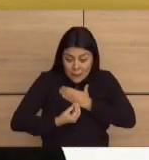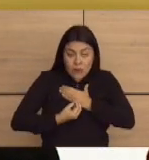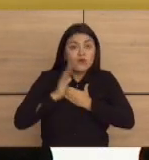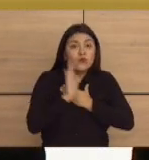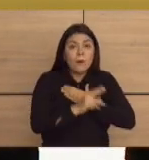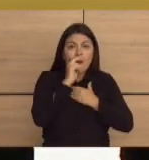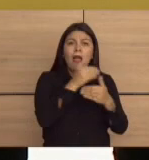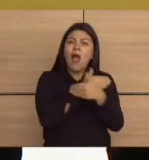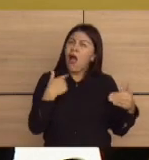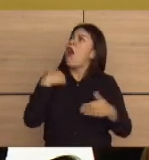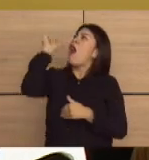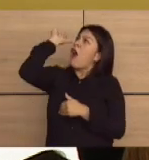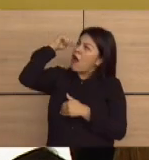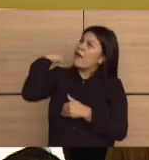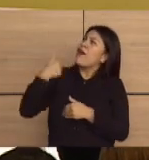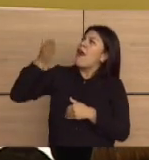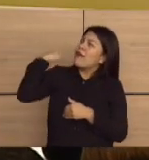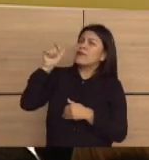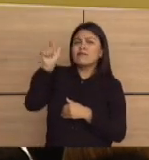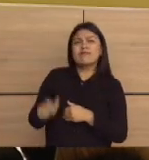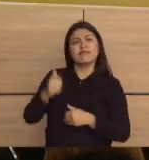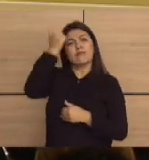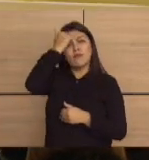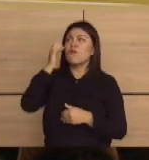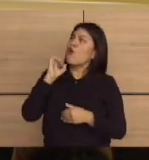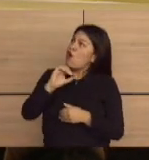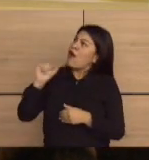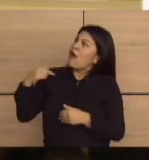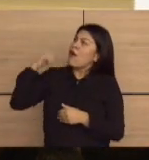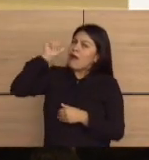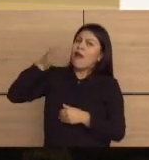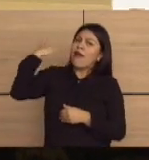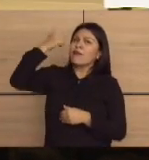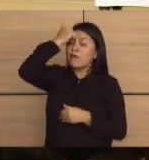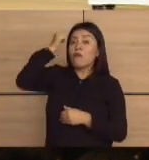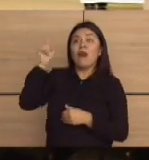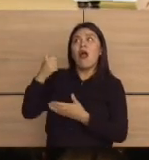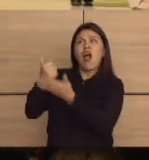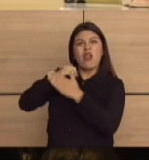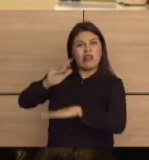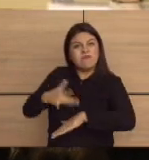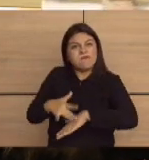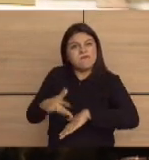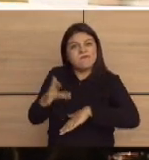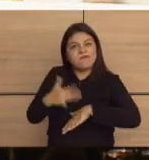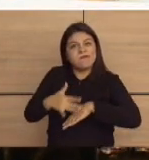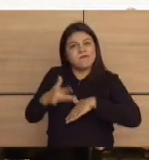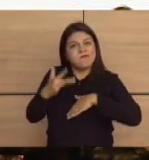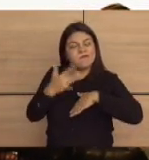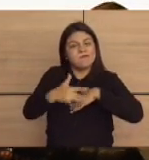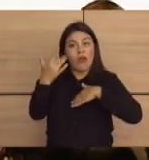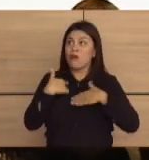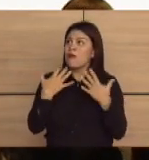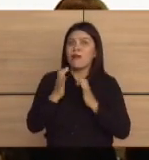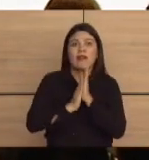el recuerdo de un maestro, de un profe, de una profe que nos entusiasmó y nos motivó hacia esos temas para los cuales